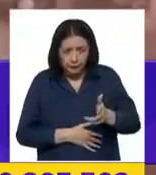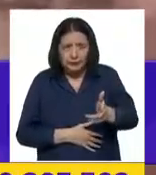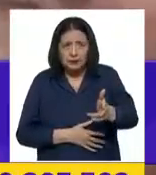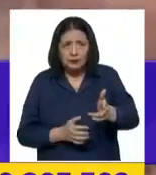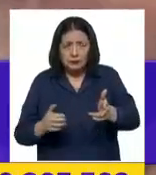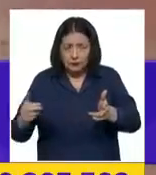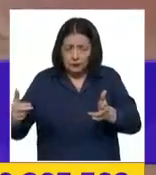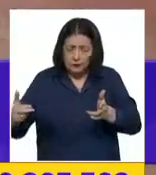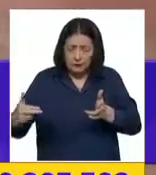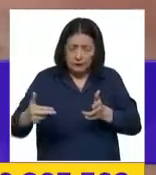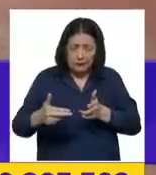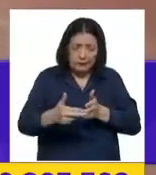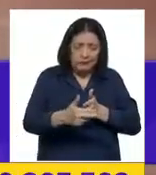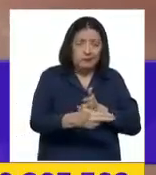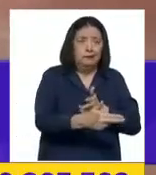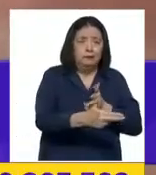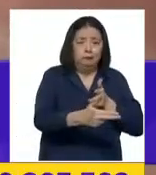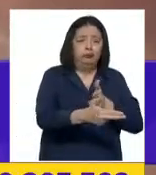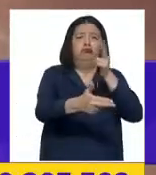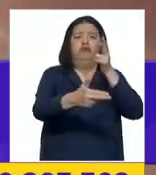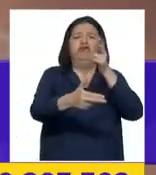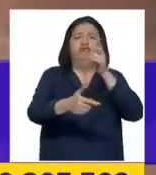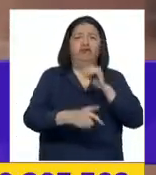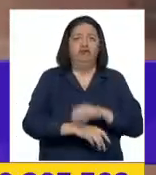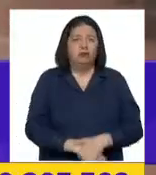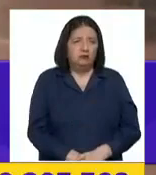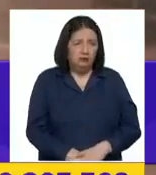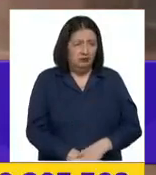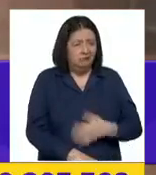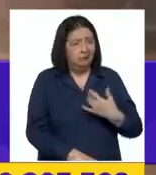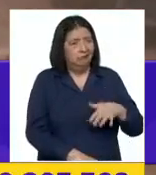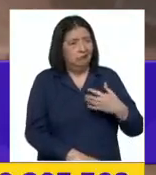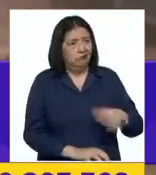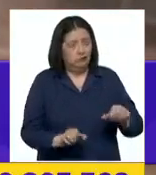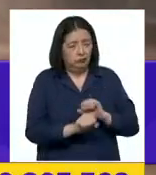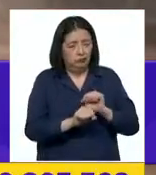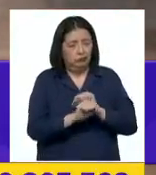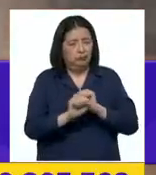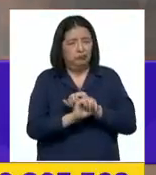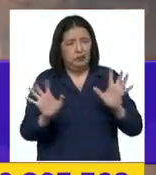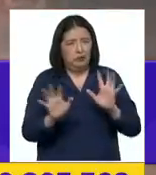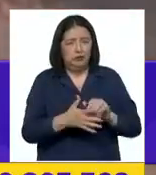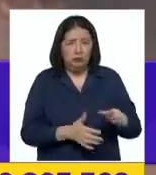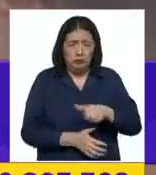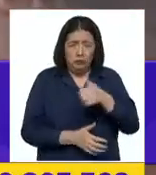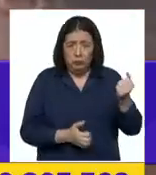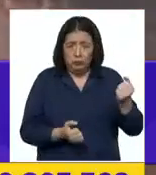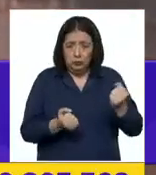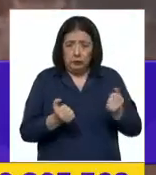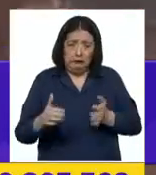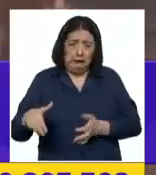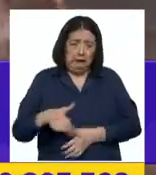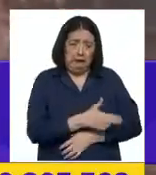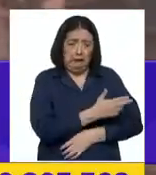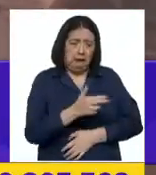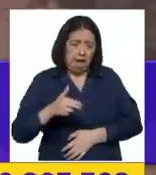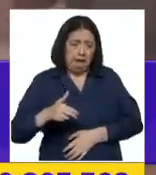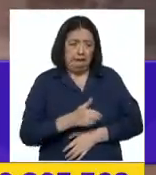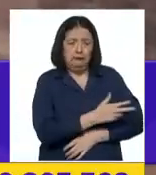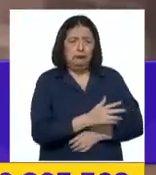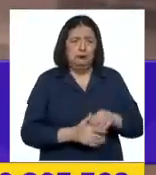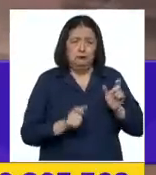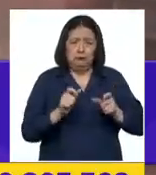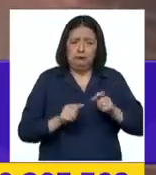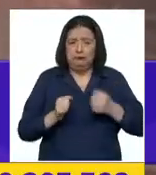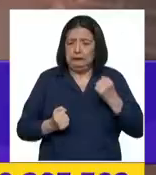y la combi adelanta el paso e impacta. De inmediato se ocasiona una explosión. Otras combis avanzan para evitar el fuego. La gente